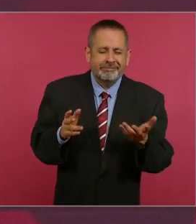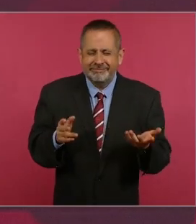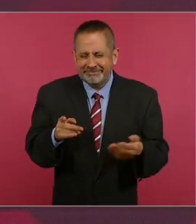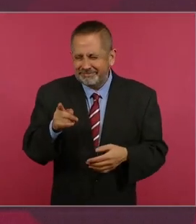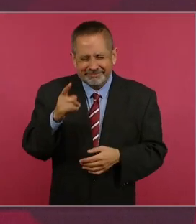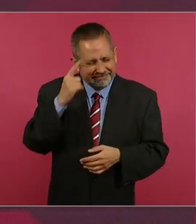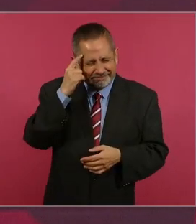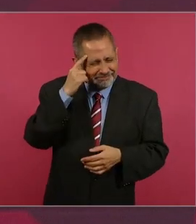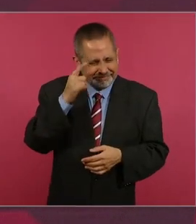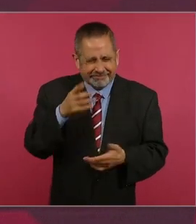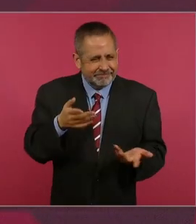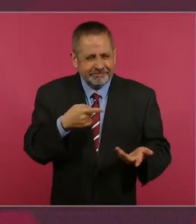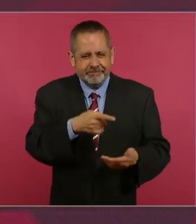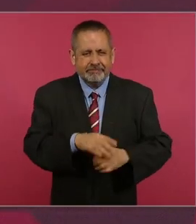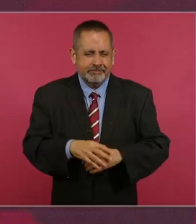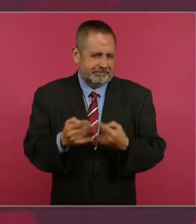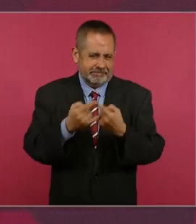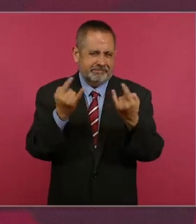Ese cuento,